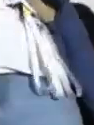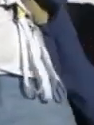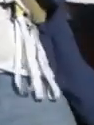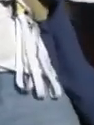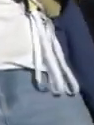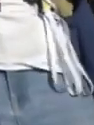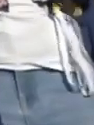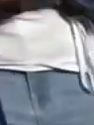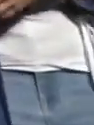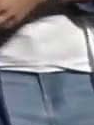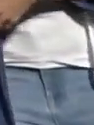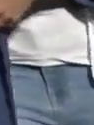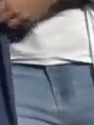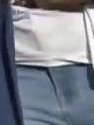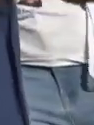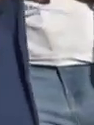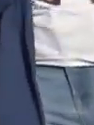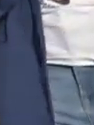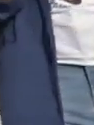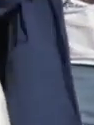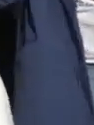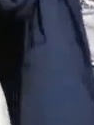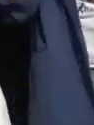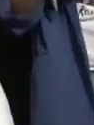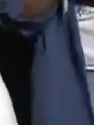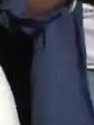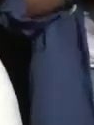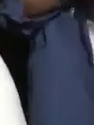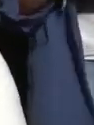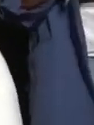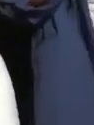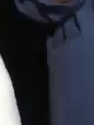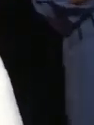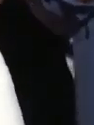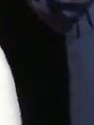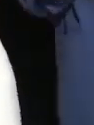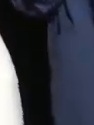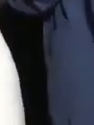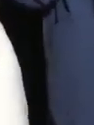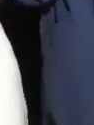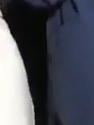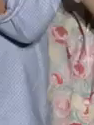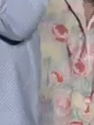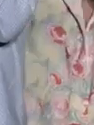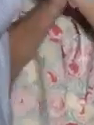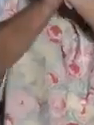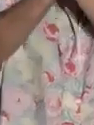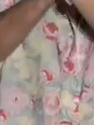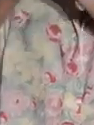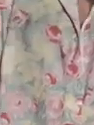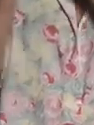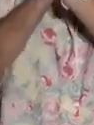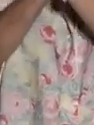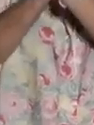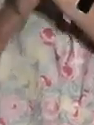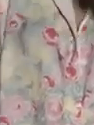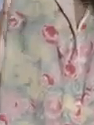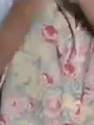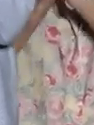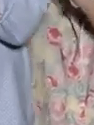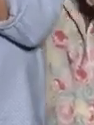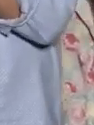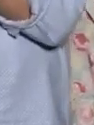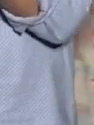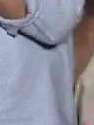cuerda ahora y retamala y retama y